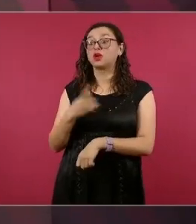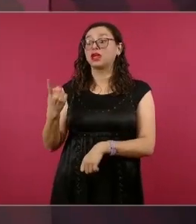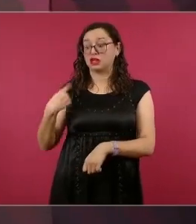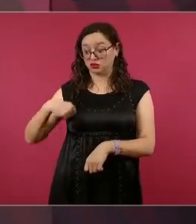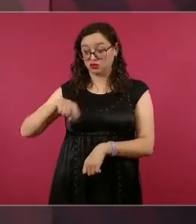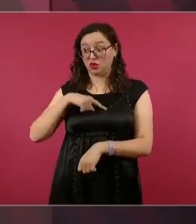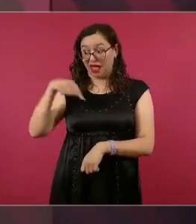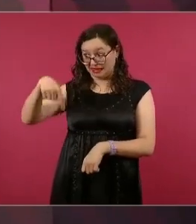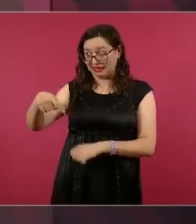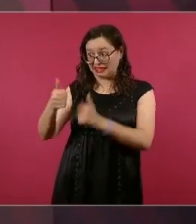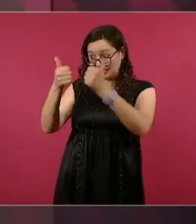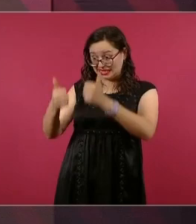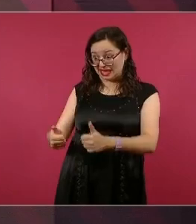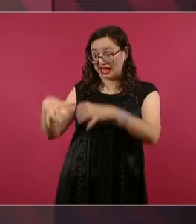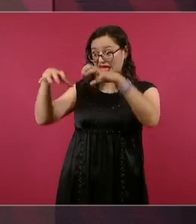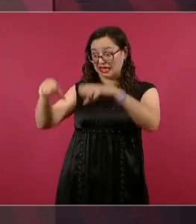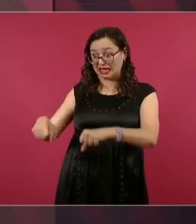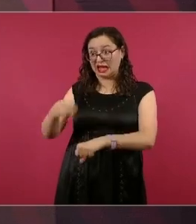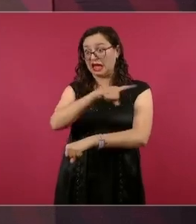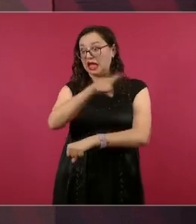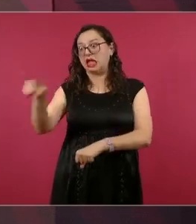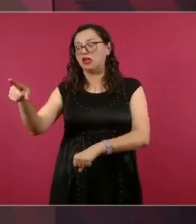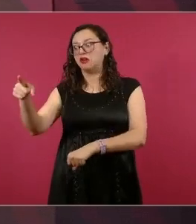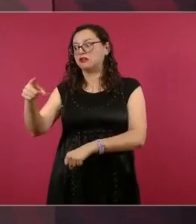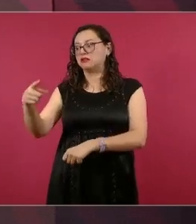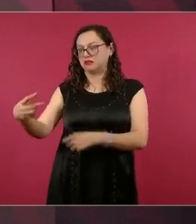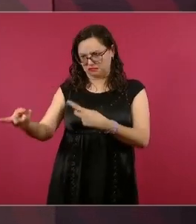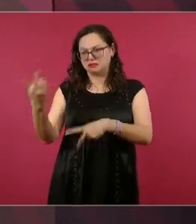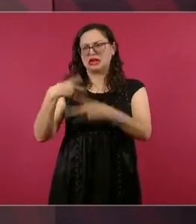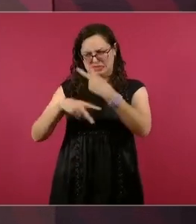pero a reprimir.